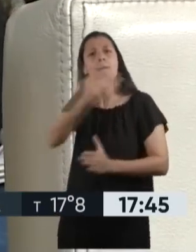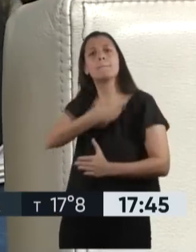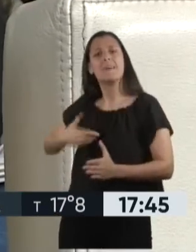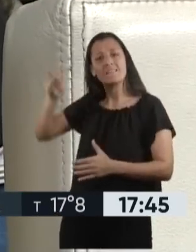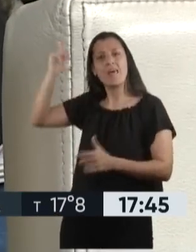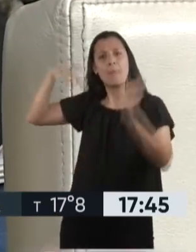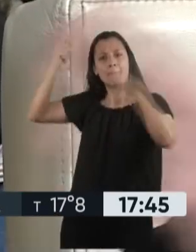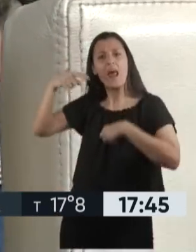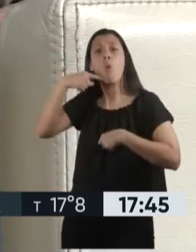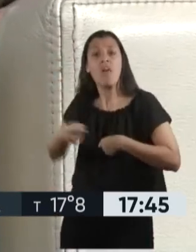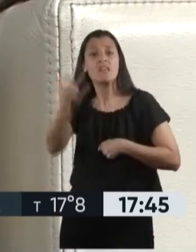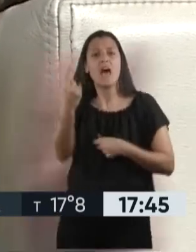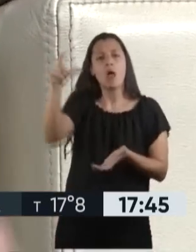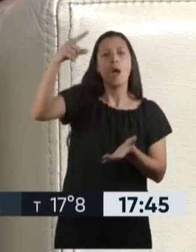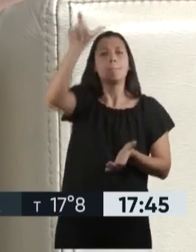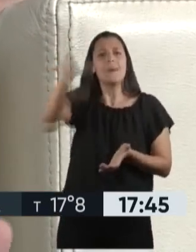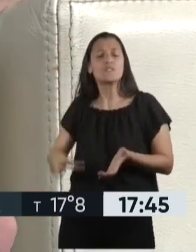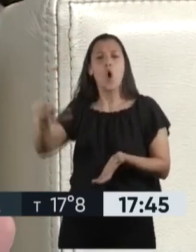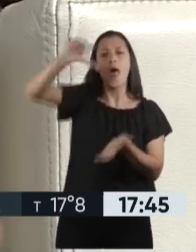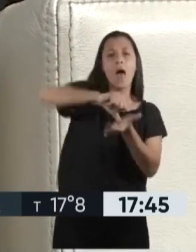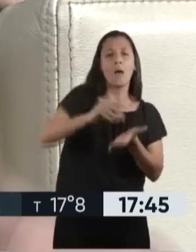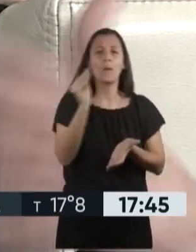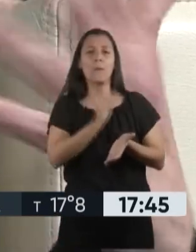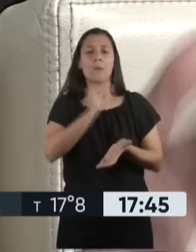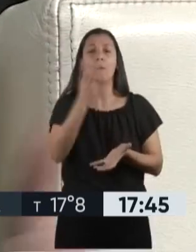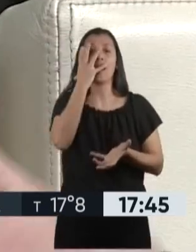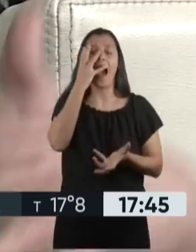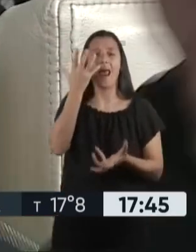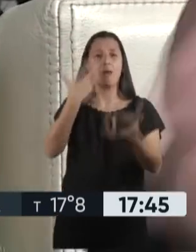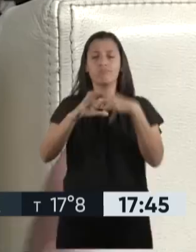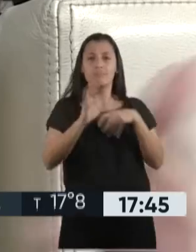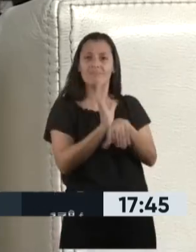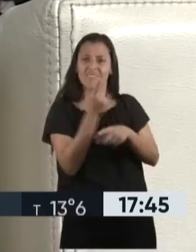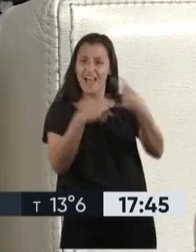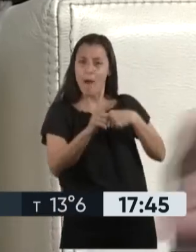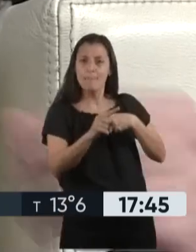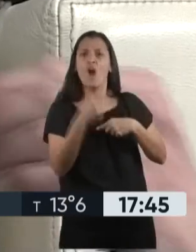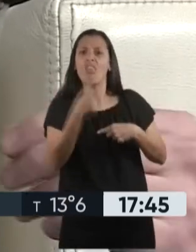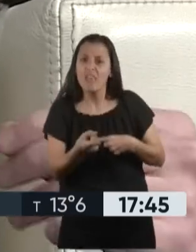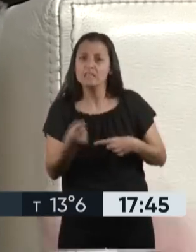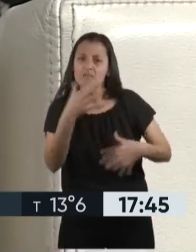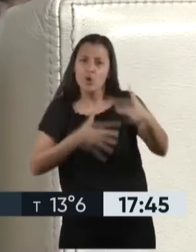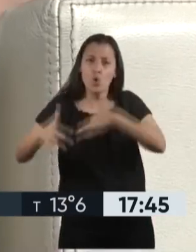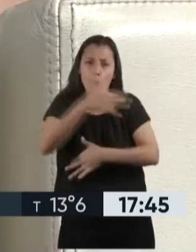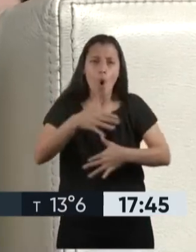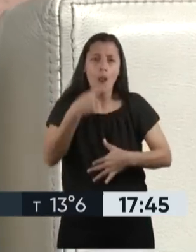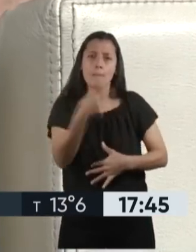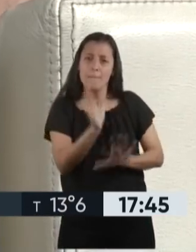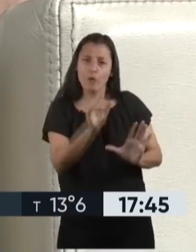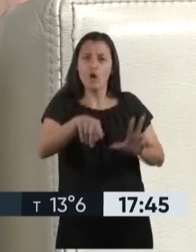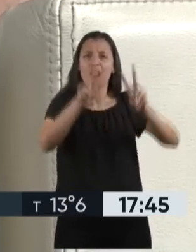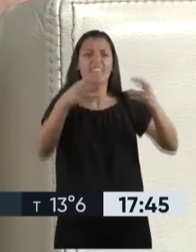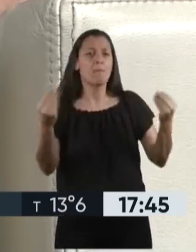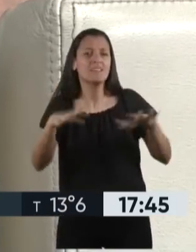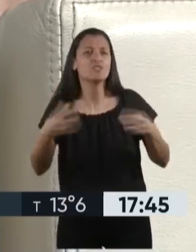que se cambió la cara, que hay venezolanos que están contrabandeando, que hay un avión fantasma que va de un país al otro? ¿Qué es lo que está pasando con ese tema y